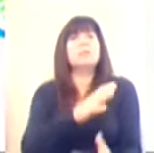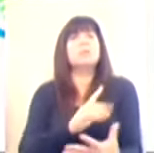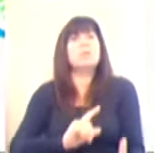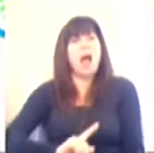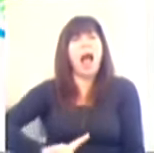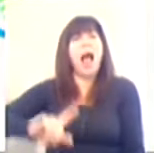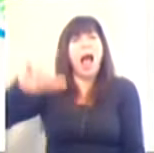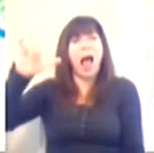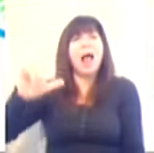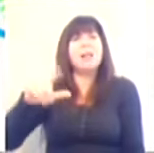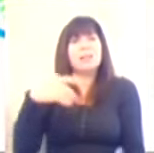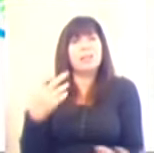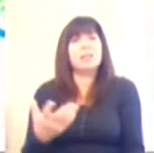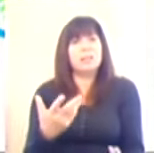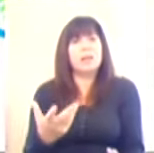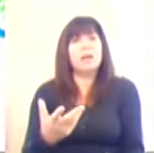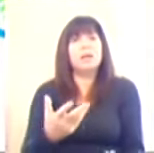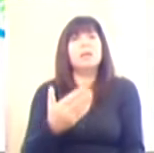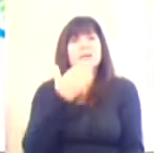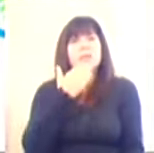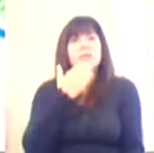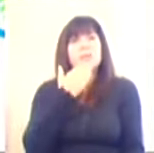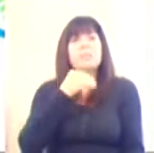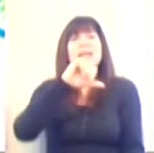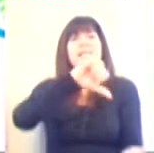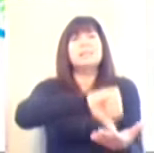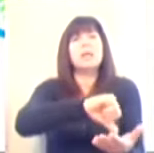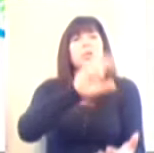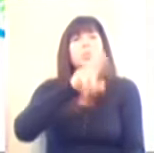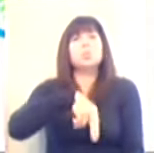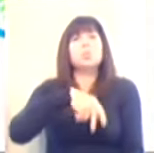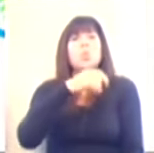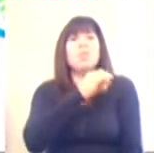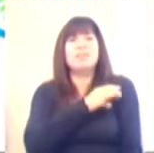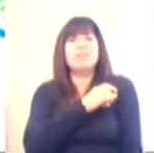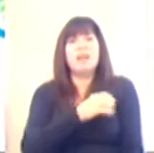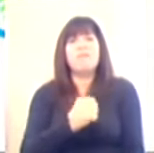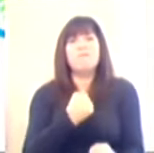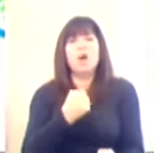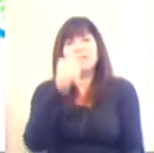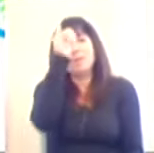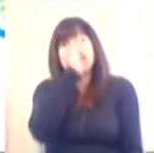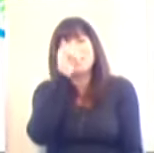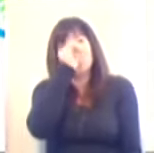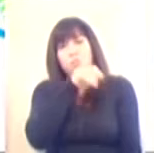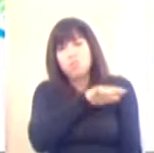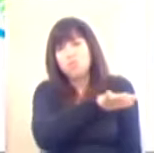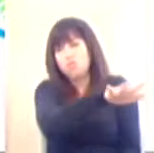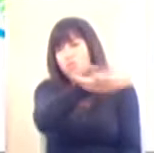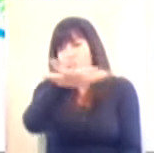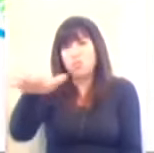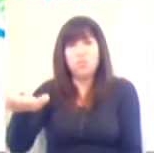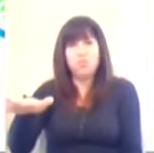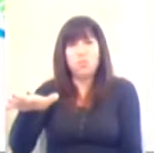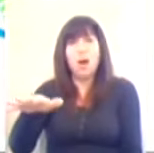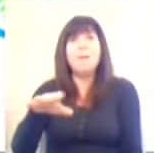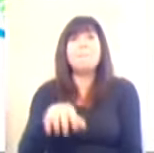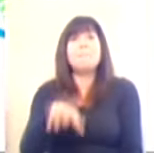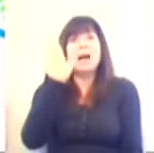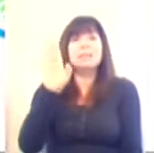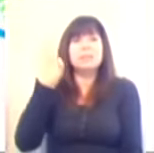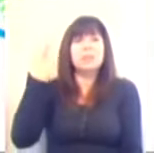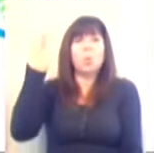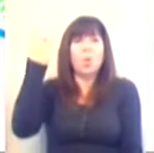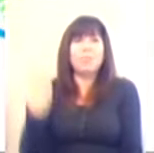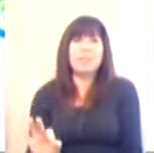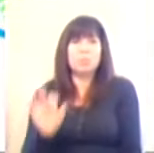qué decir, todas las ciudades del centro-sur de Chile fuertemente contaminadas, tanto así que más del 50% de la